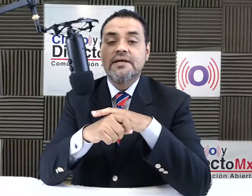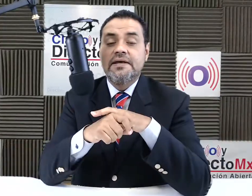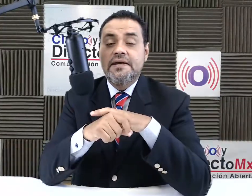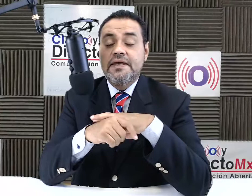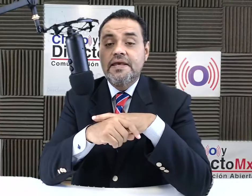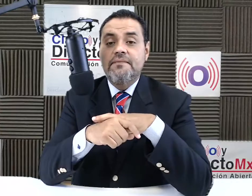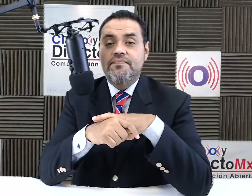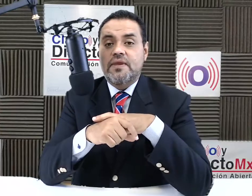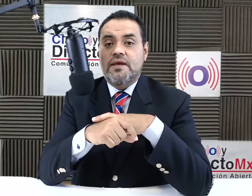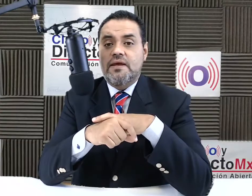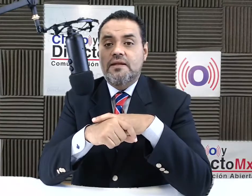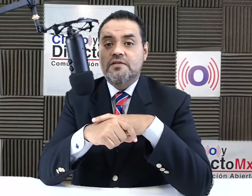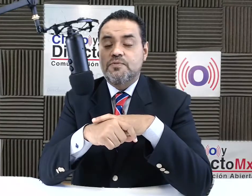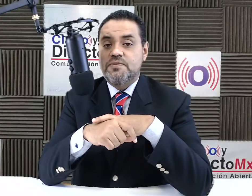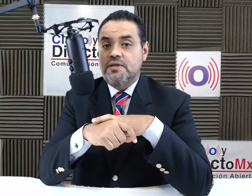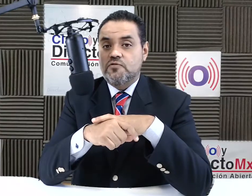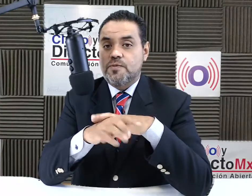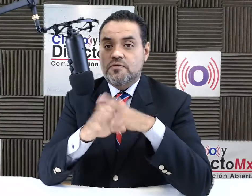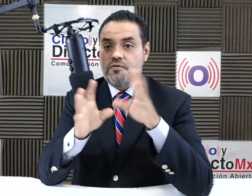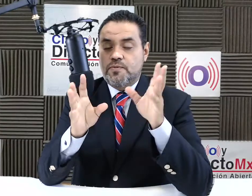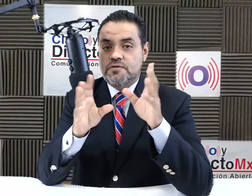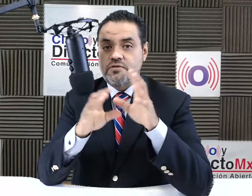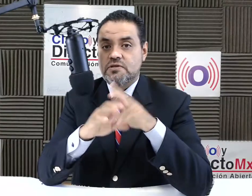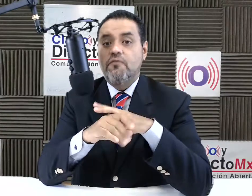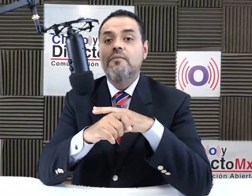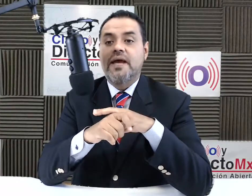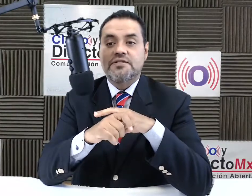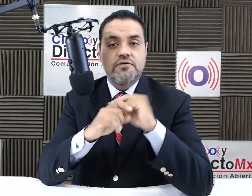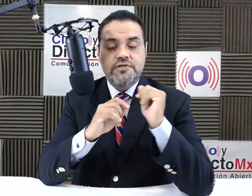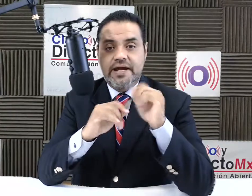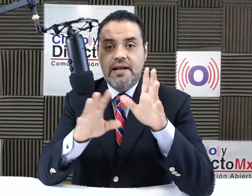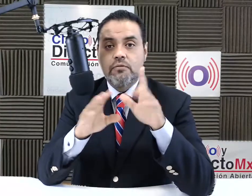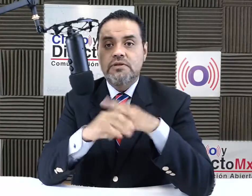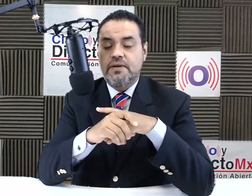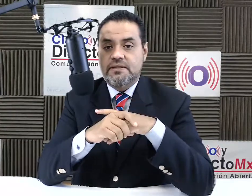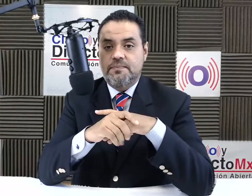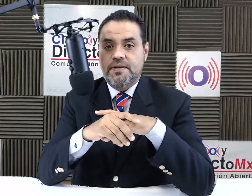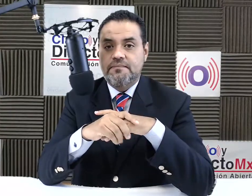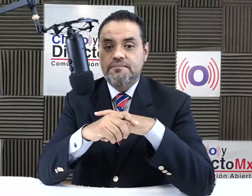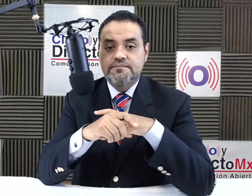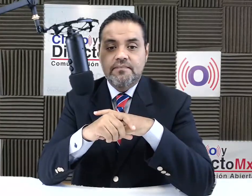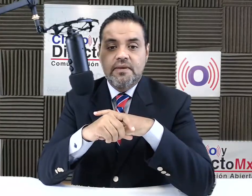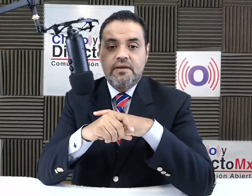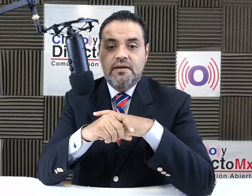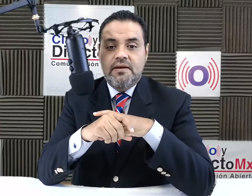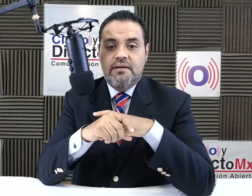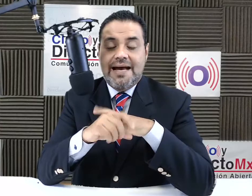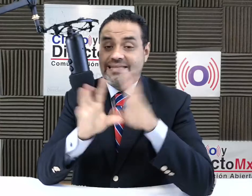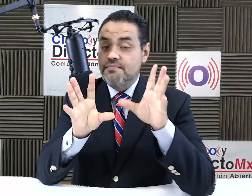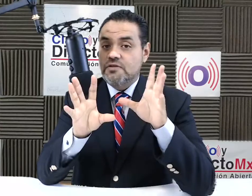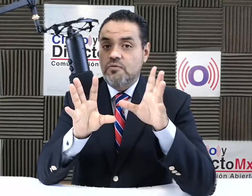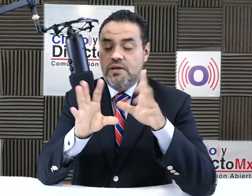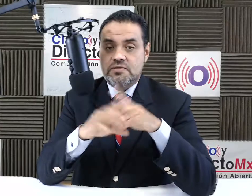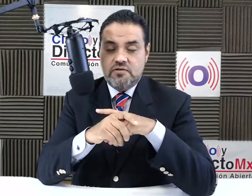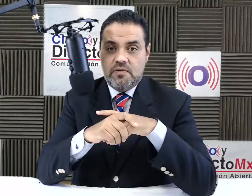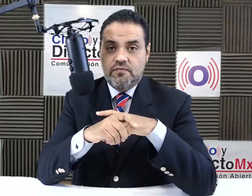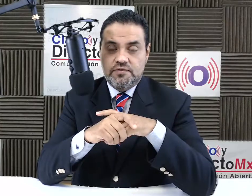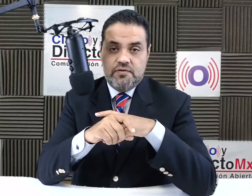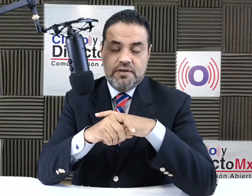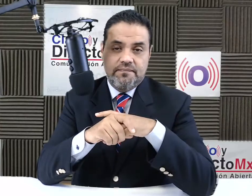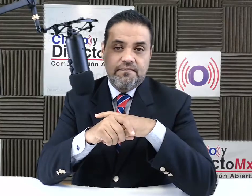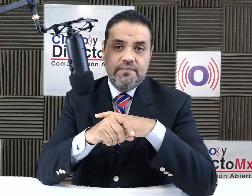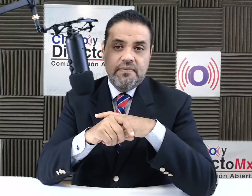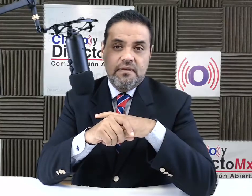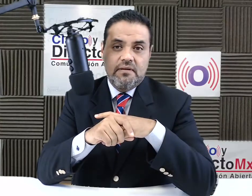y después vienen los los procesos de fumigación ya en la última etapa así más o menos es como